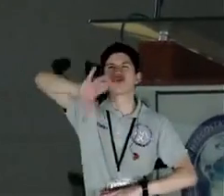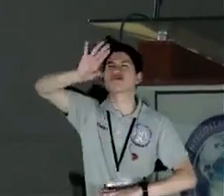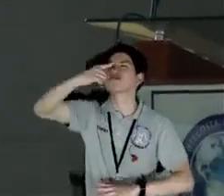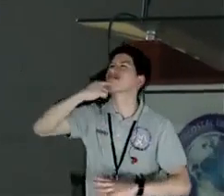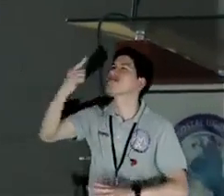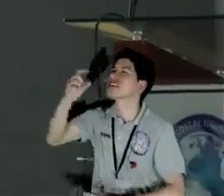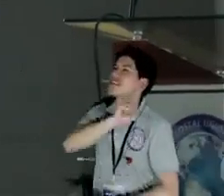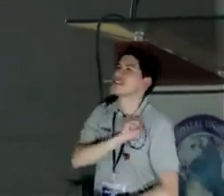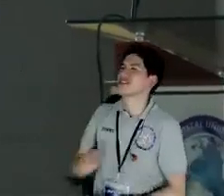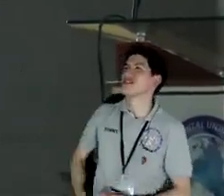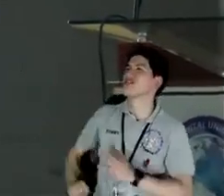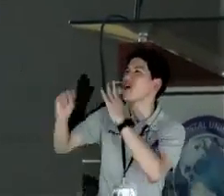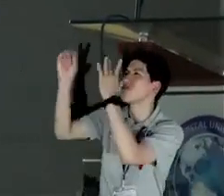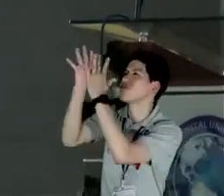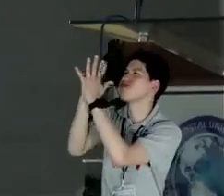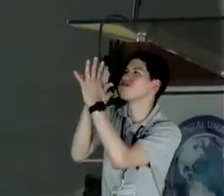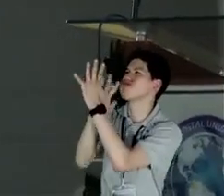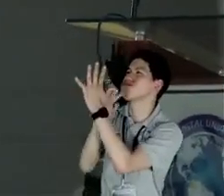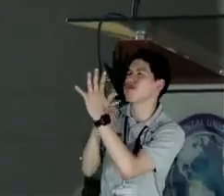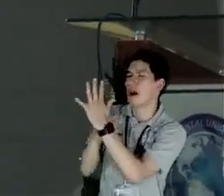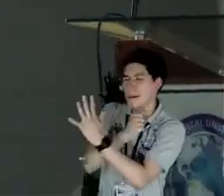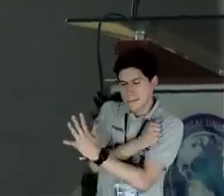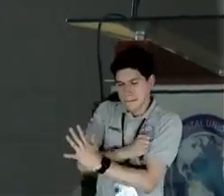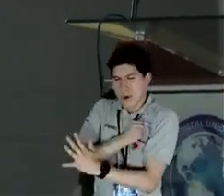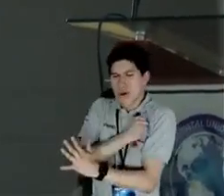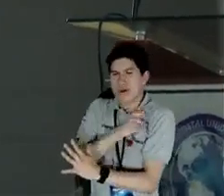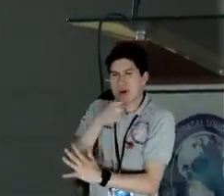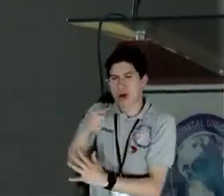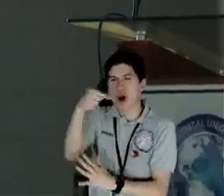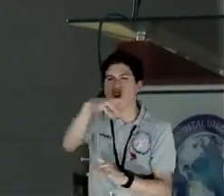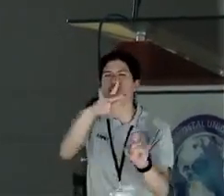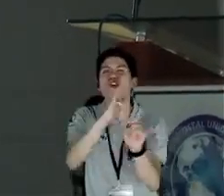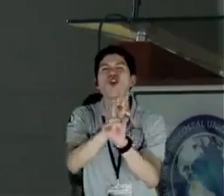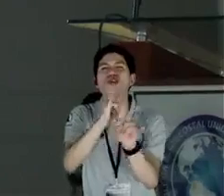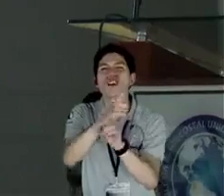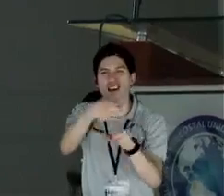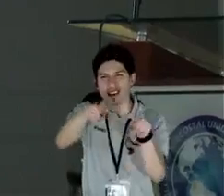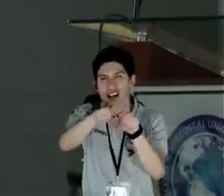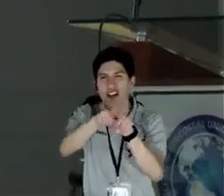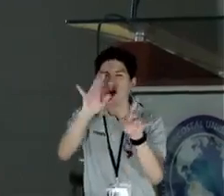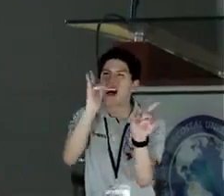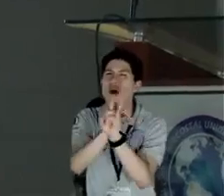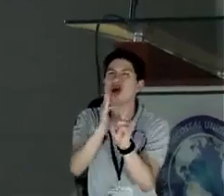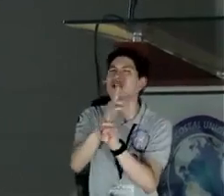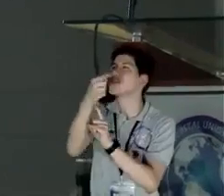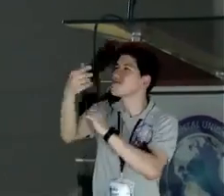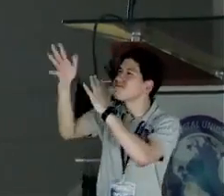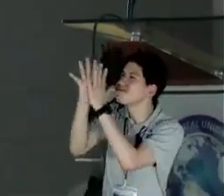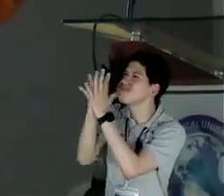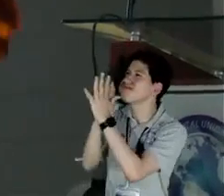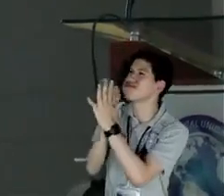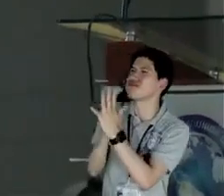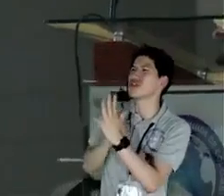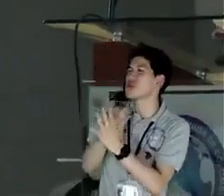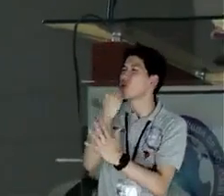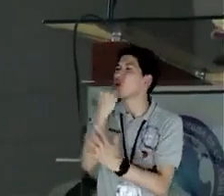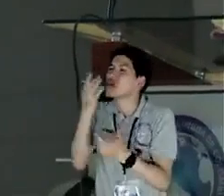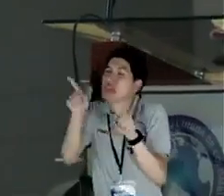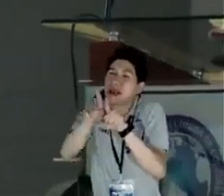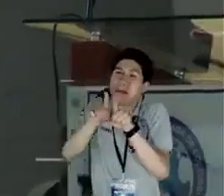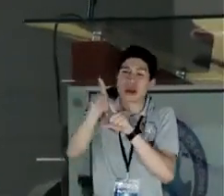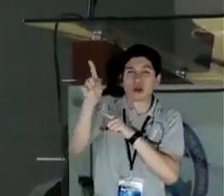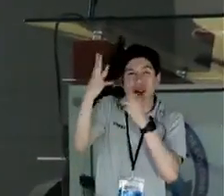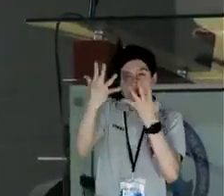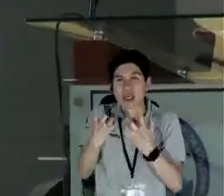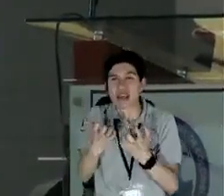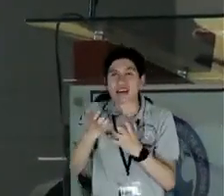cuando ella abra la boca, sea tu boca, oh Dios. Yo no sé, hermano, si tú quieres